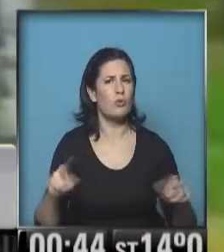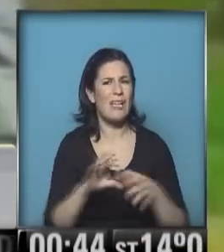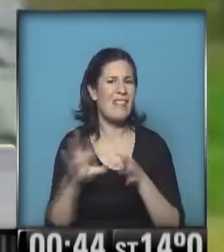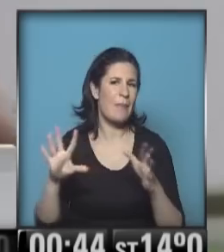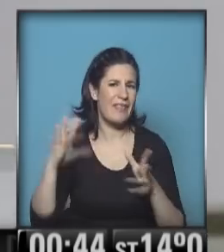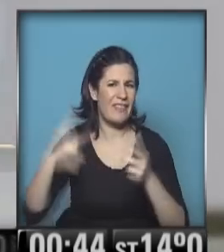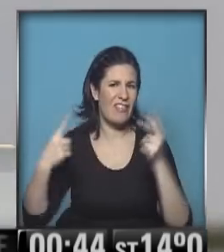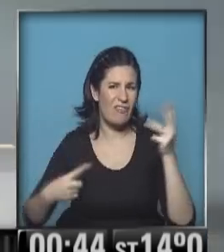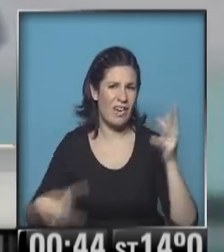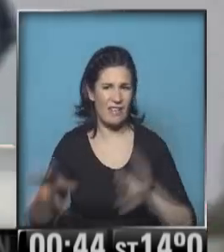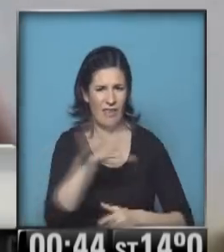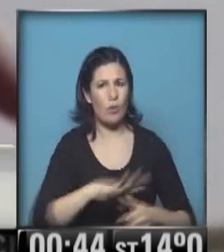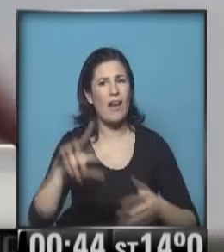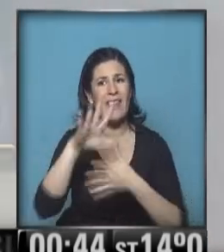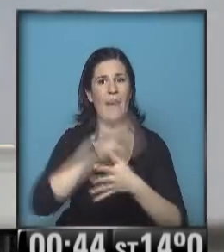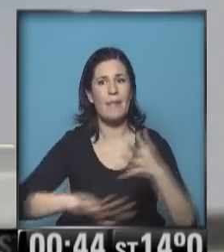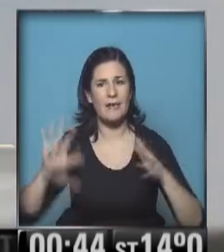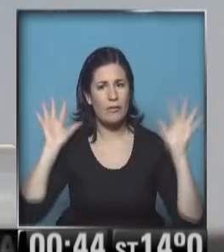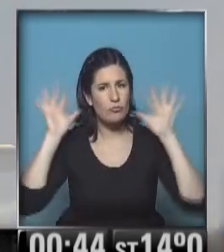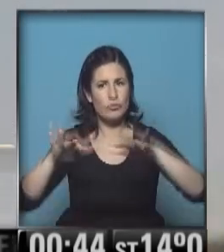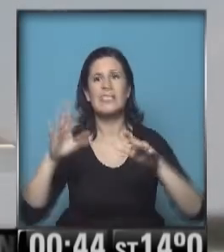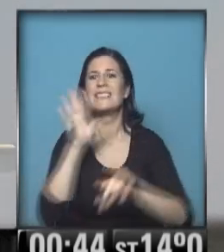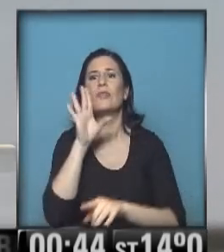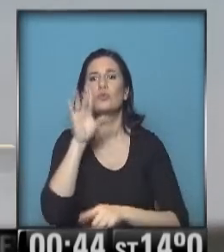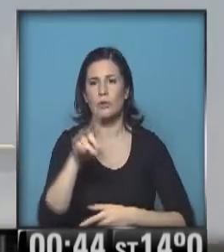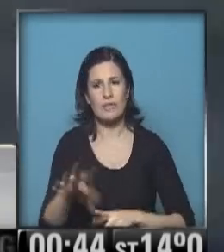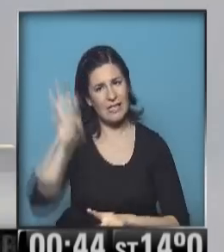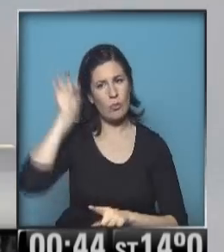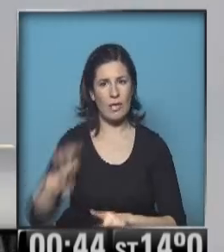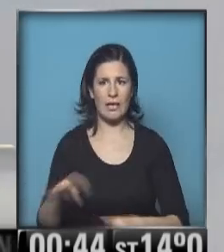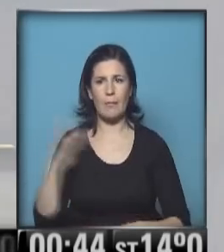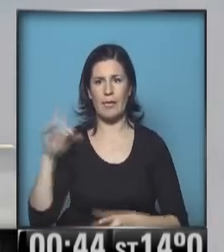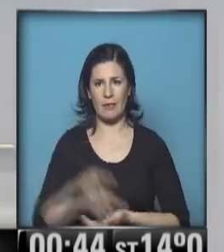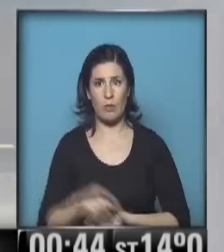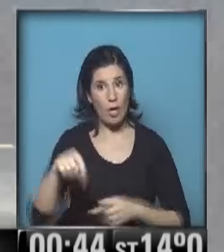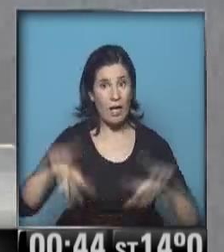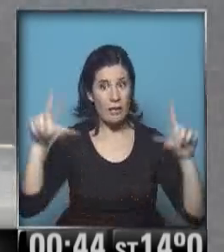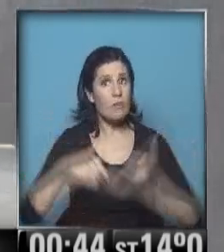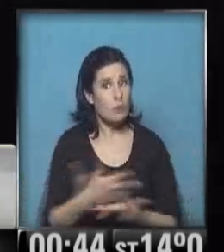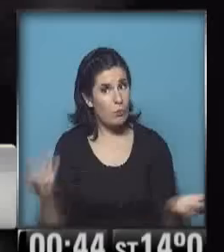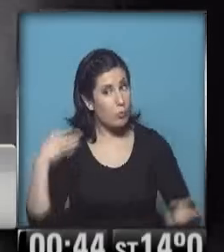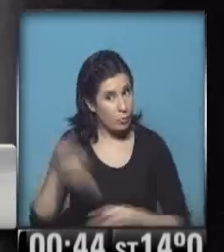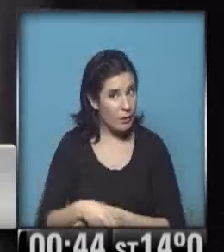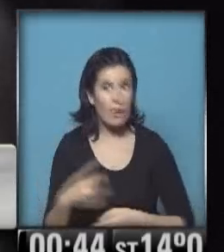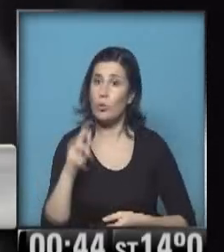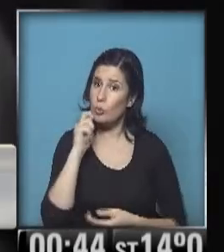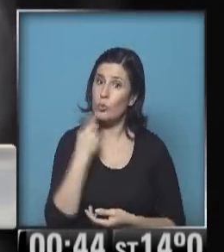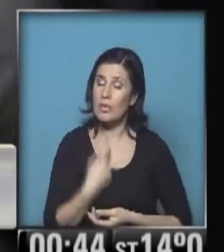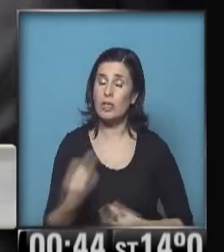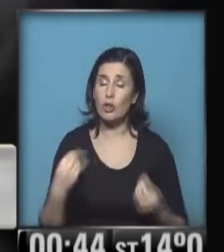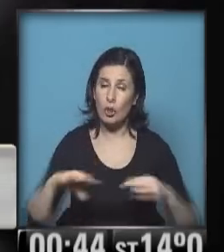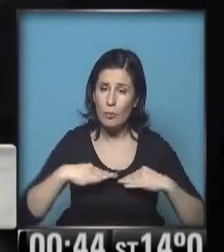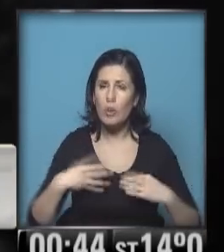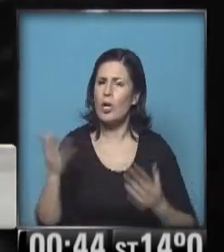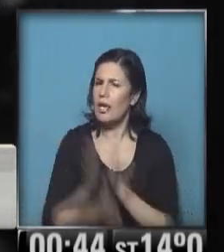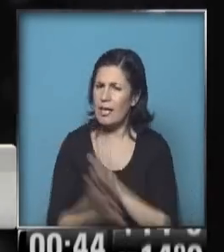en Estados Unidos. Gran banda. Gira, estuvieron... Y verla acá va a estar bueno. Va a estar sí, bueno. Me genera como intriga también cómo va a ser. Aviso, es gratis.